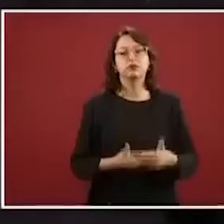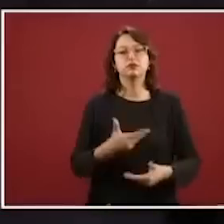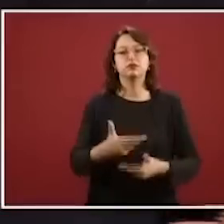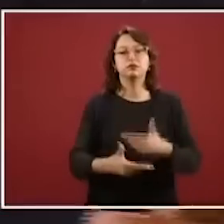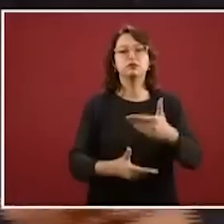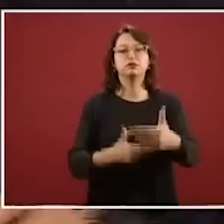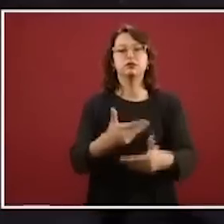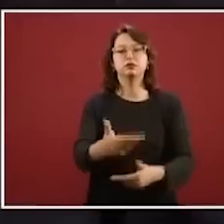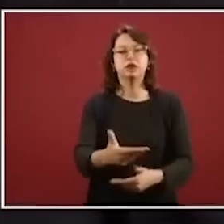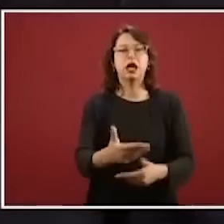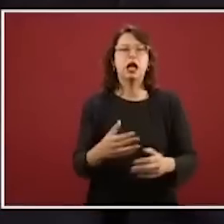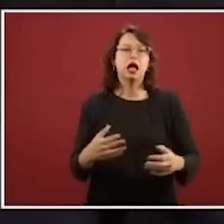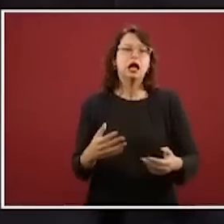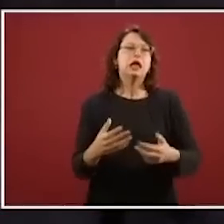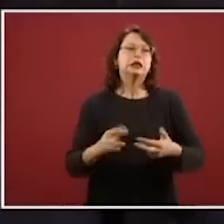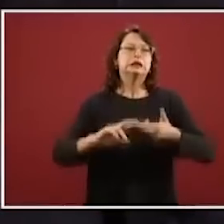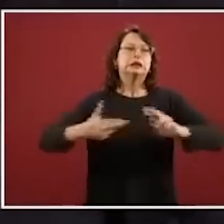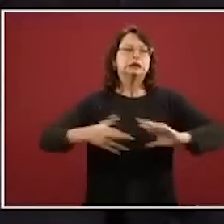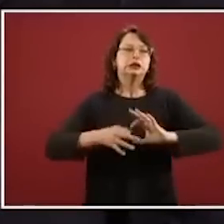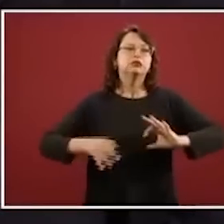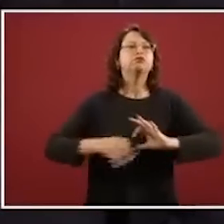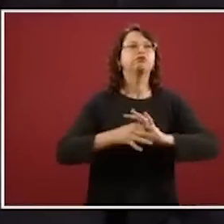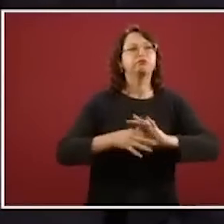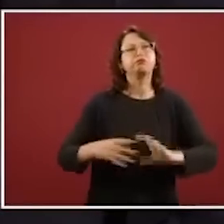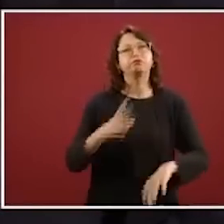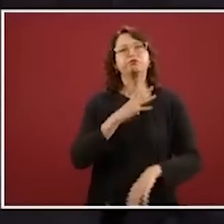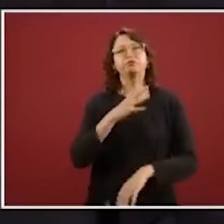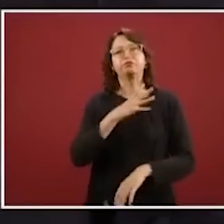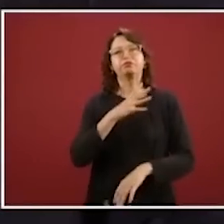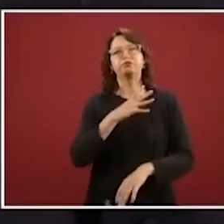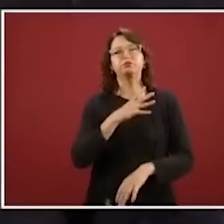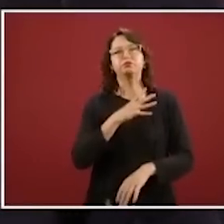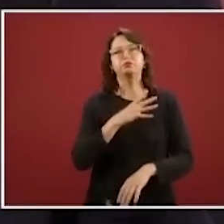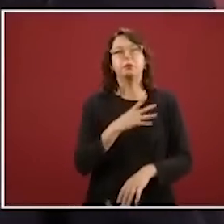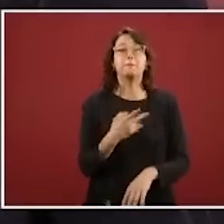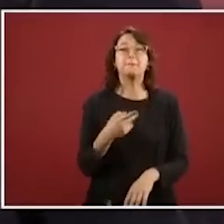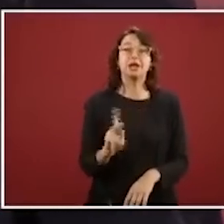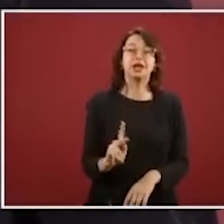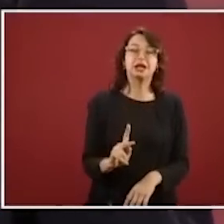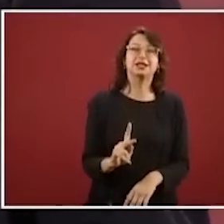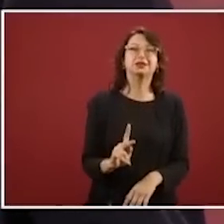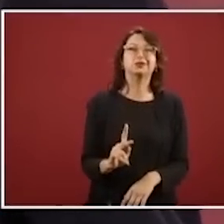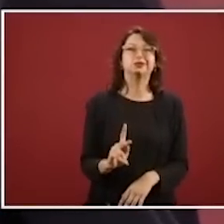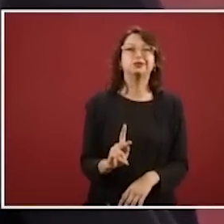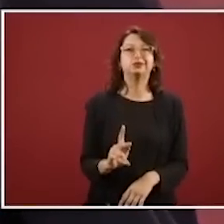que depende más de